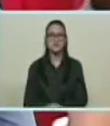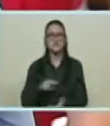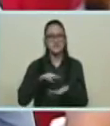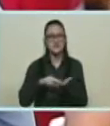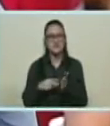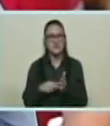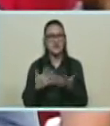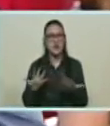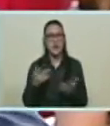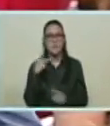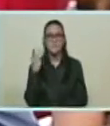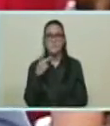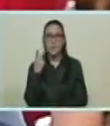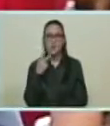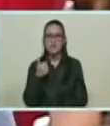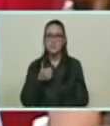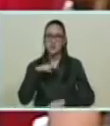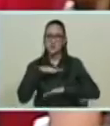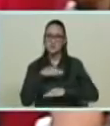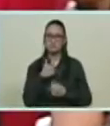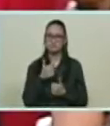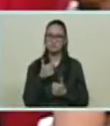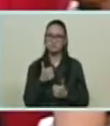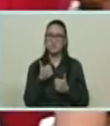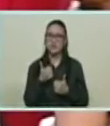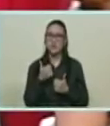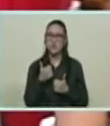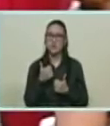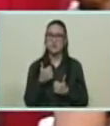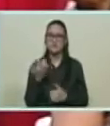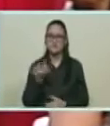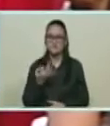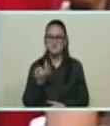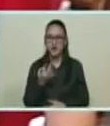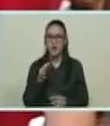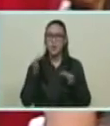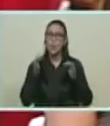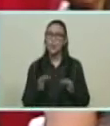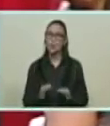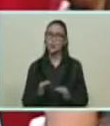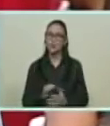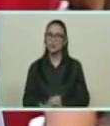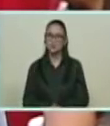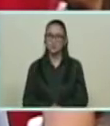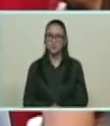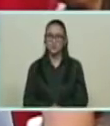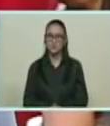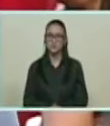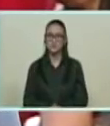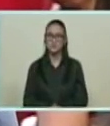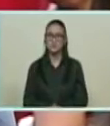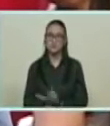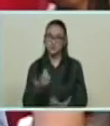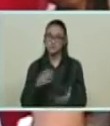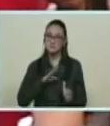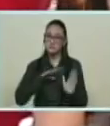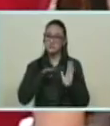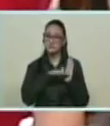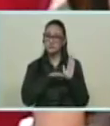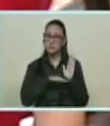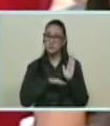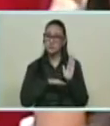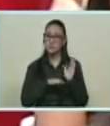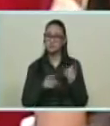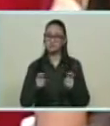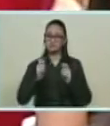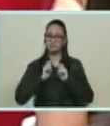hacer la política mucho más eficiente, mucho más certera, mucho más justa, que era, bueno, parte o es parte del